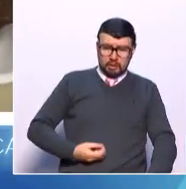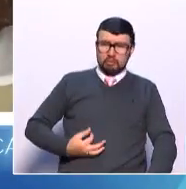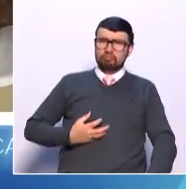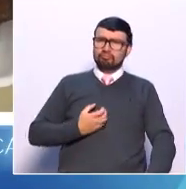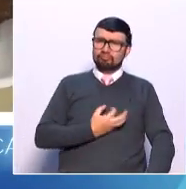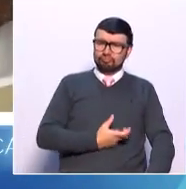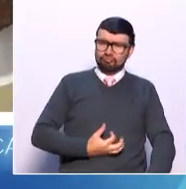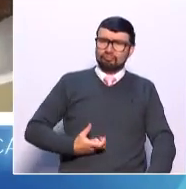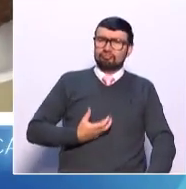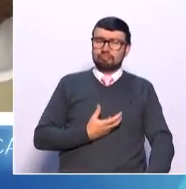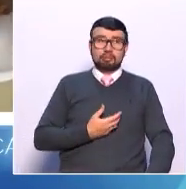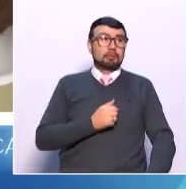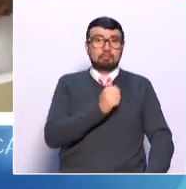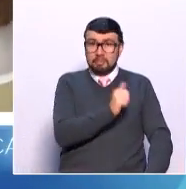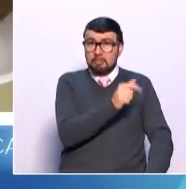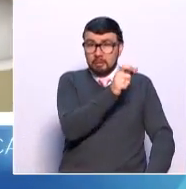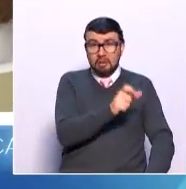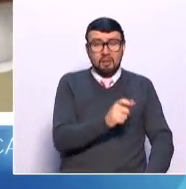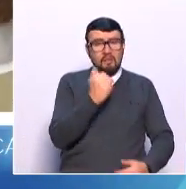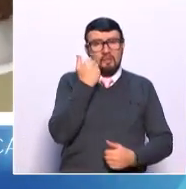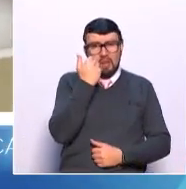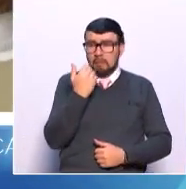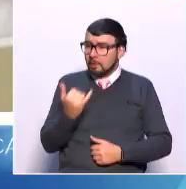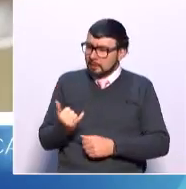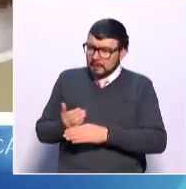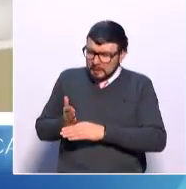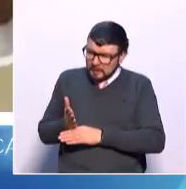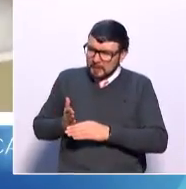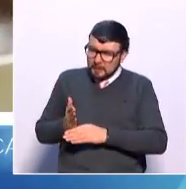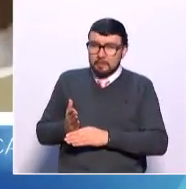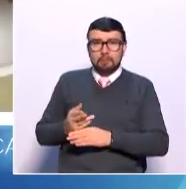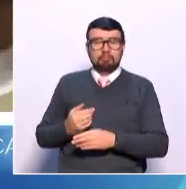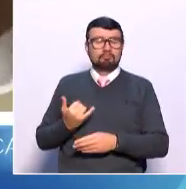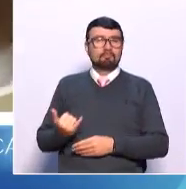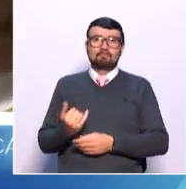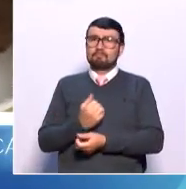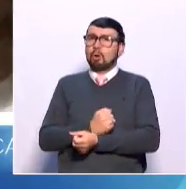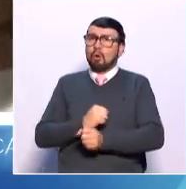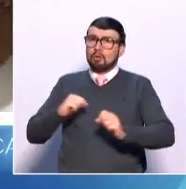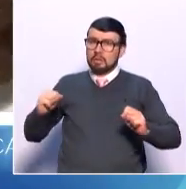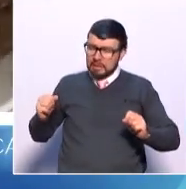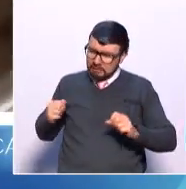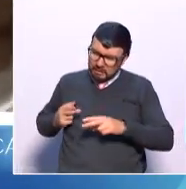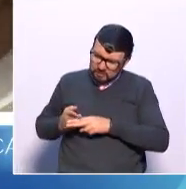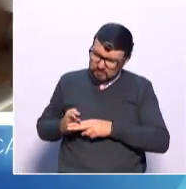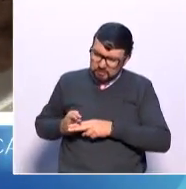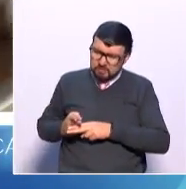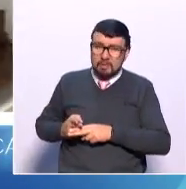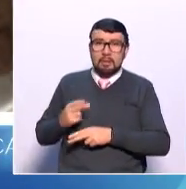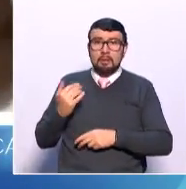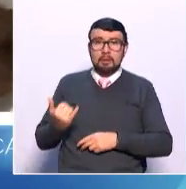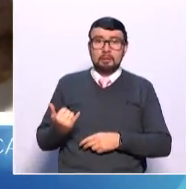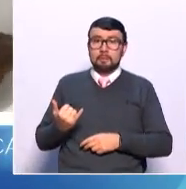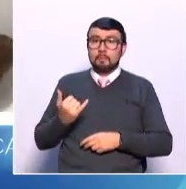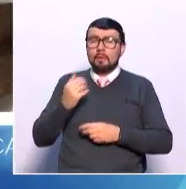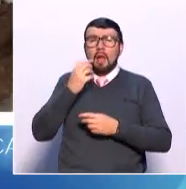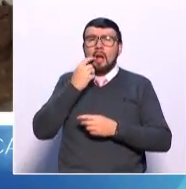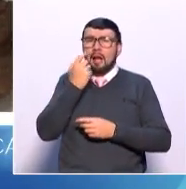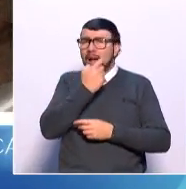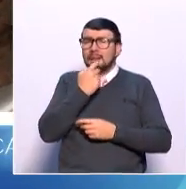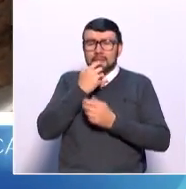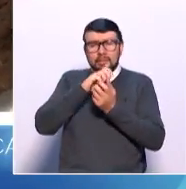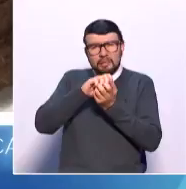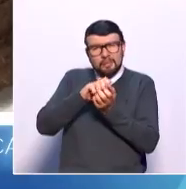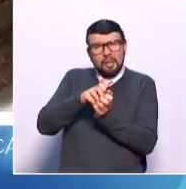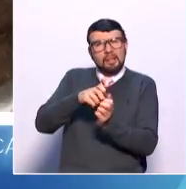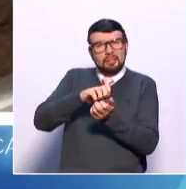trinchar esto es imposible adicionalmente sus dientes van a ser imposibles también de